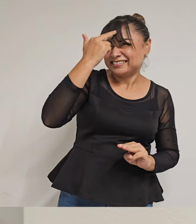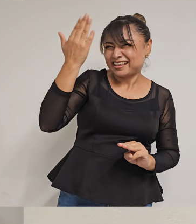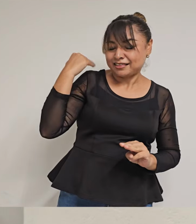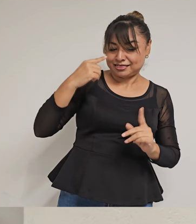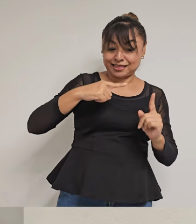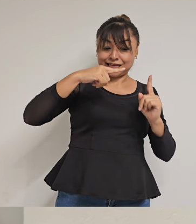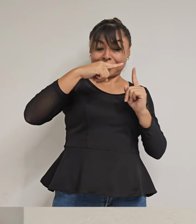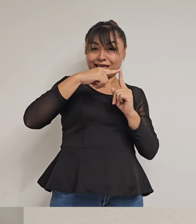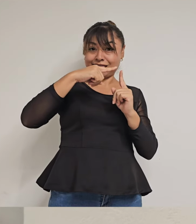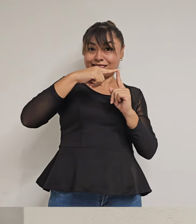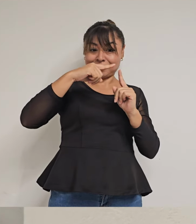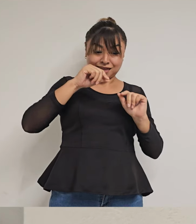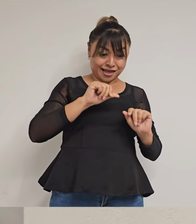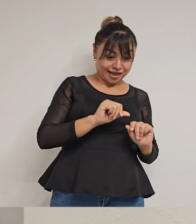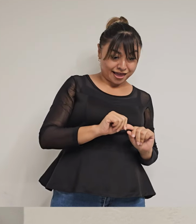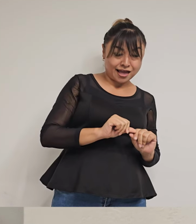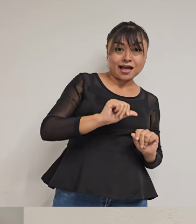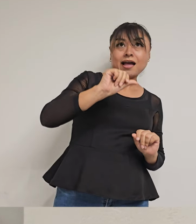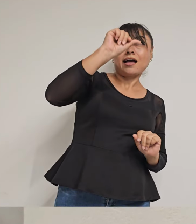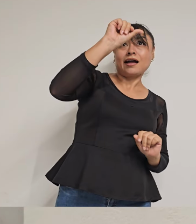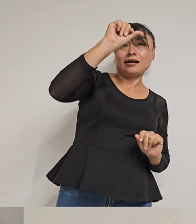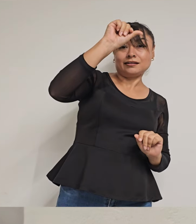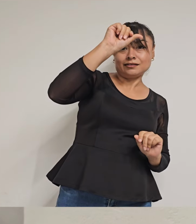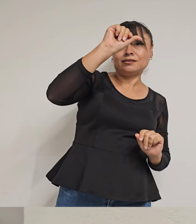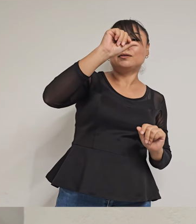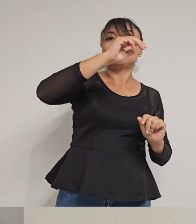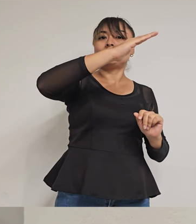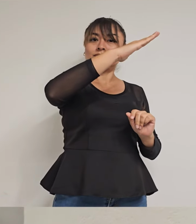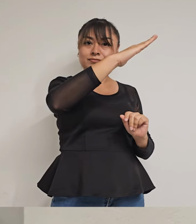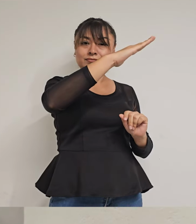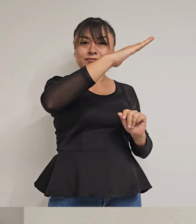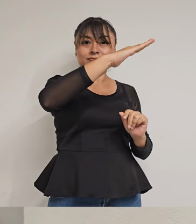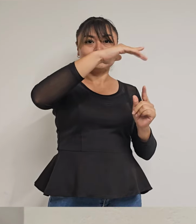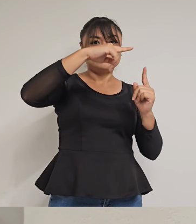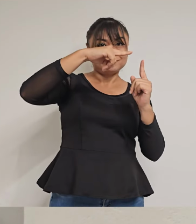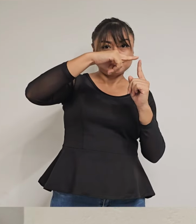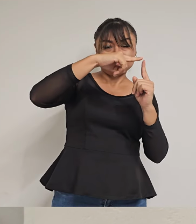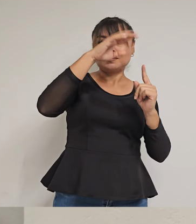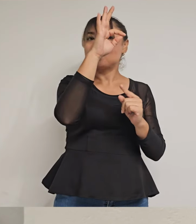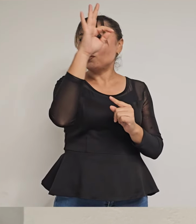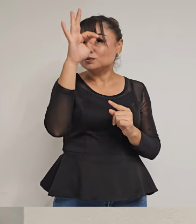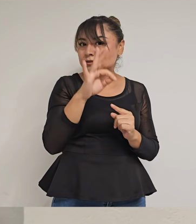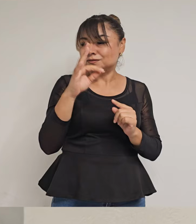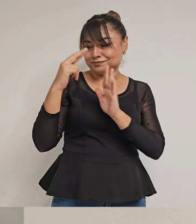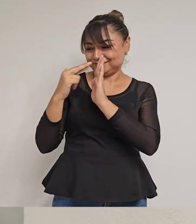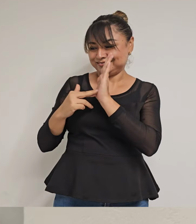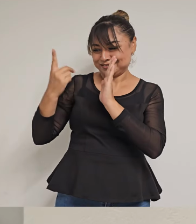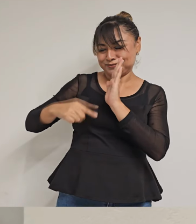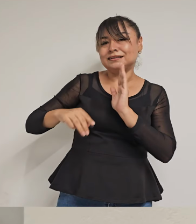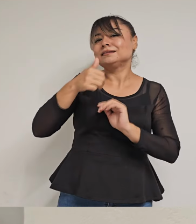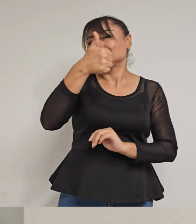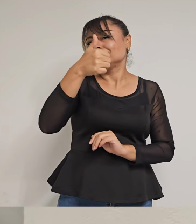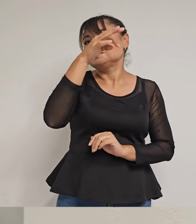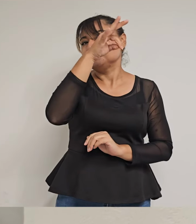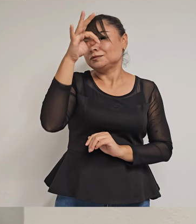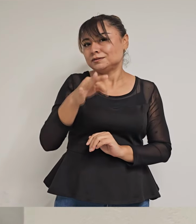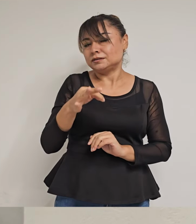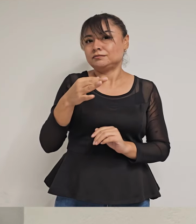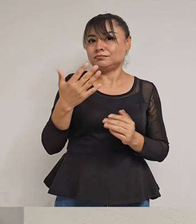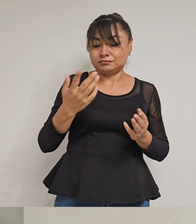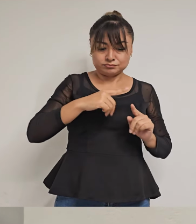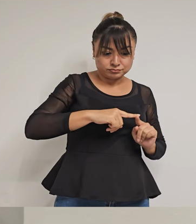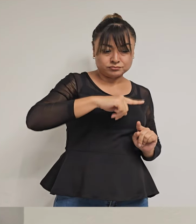la altura entre un porcentaje de pendiente que se encuentre dentro de los valores de la normatividad, en este caso 6%. Y el resultado de esta operación nos